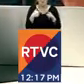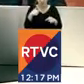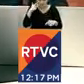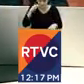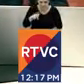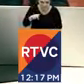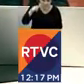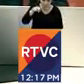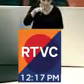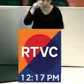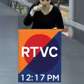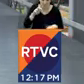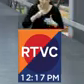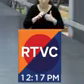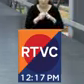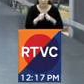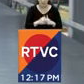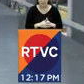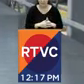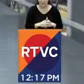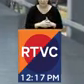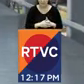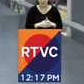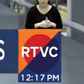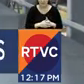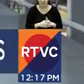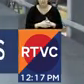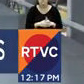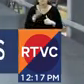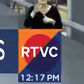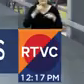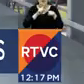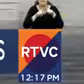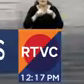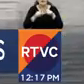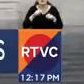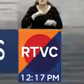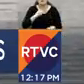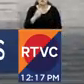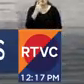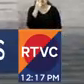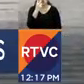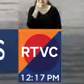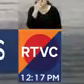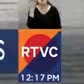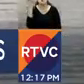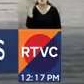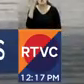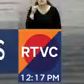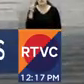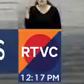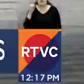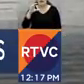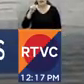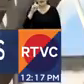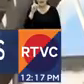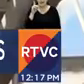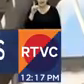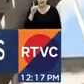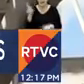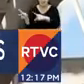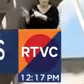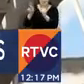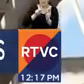para cruzarlos. La estación de Transmilenio CAT tiene 2 puentes. El del costado norte, que fue reparado por el IDU porque los